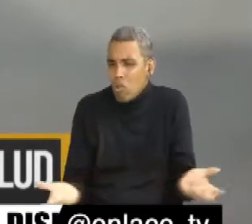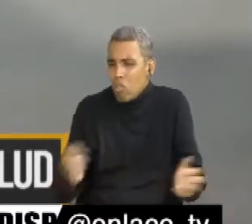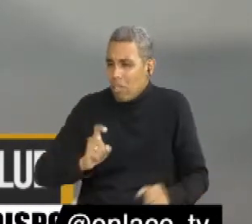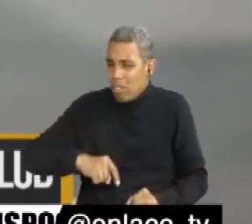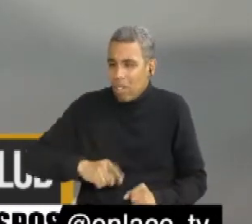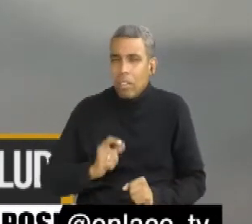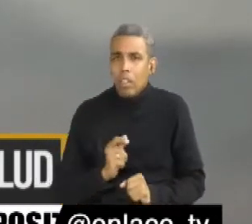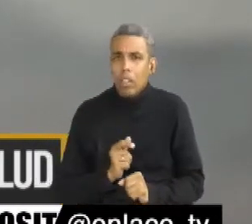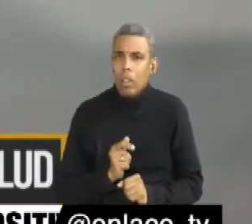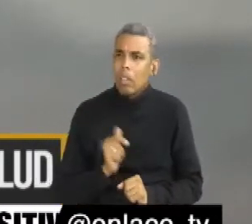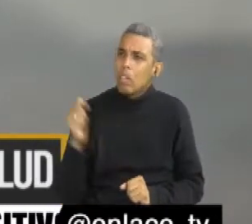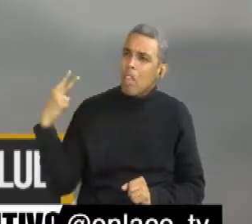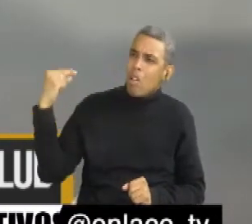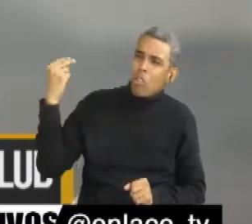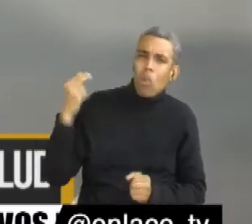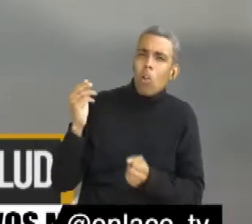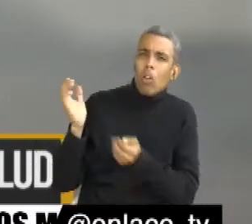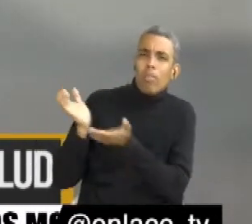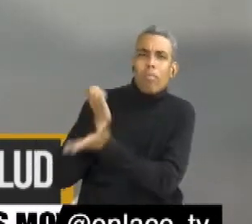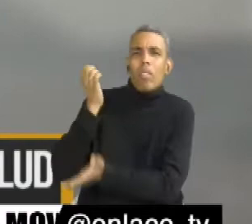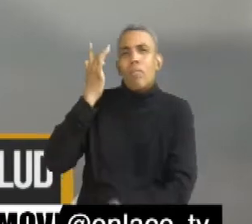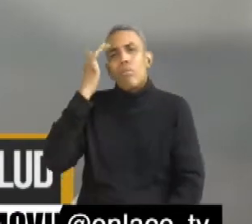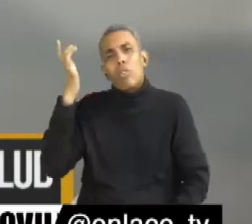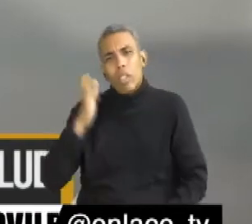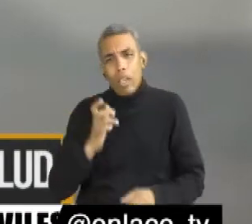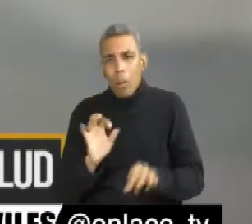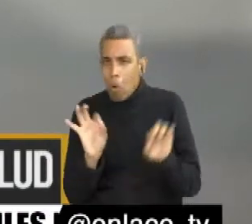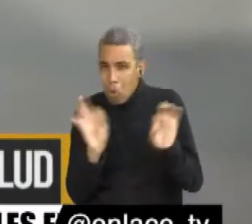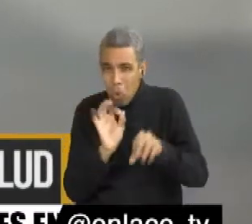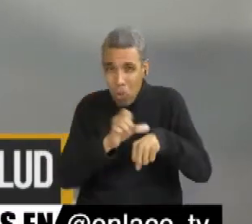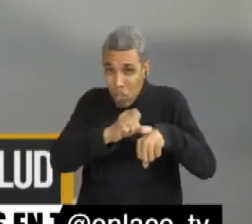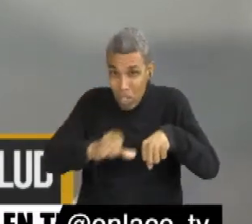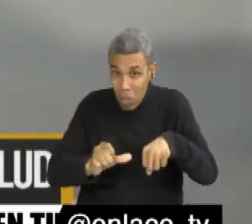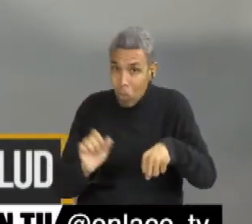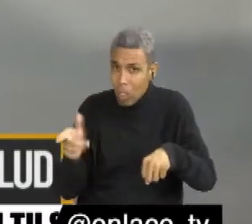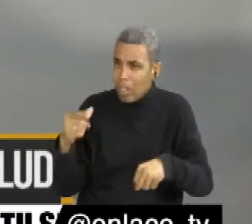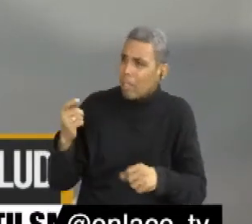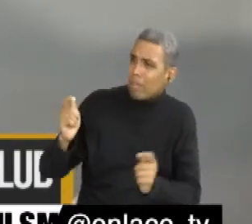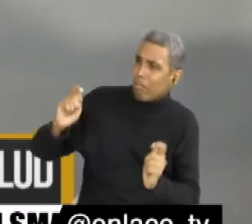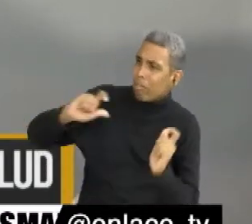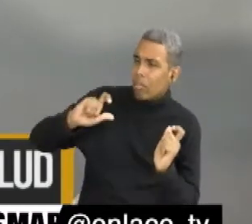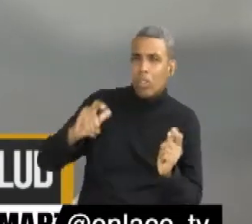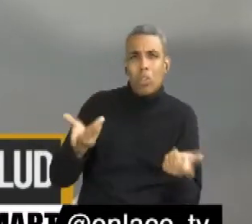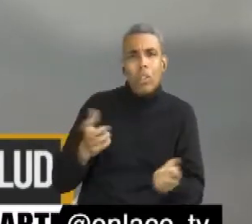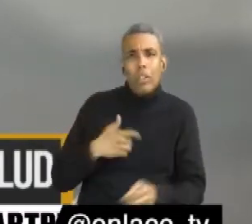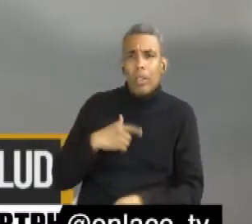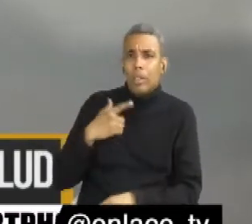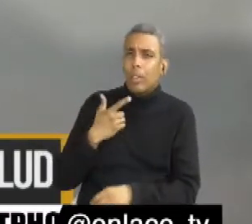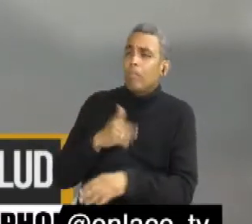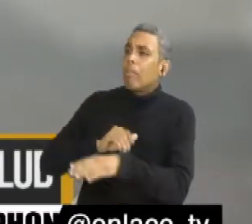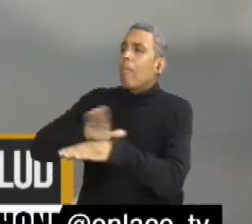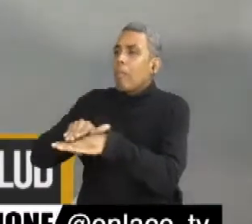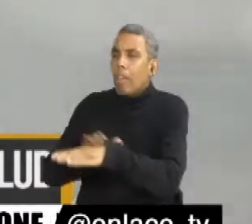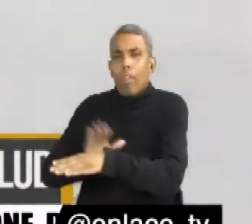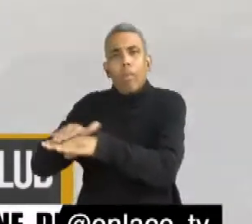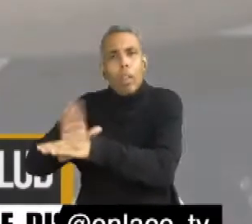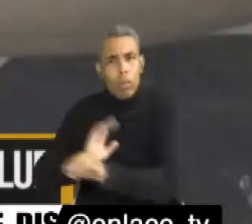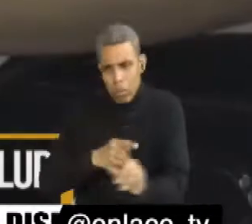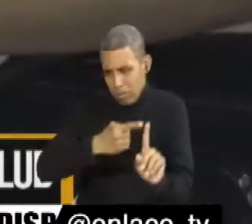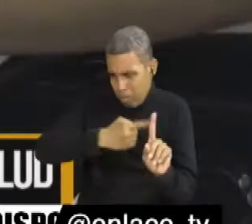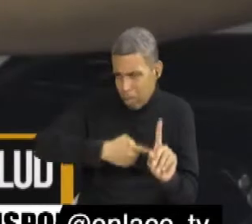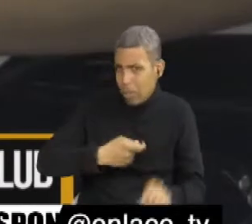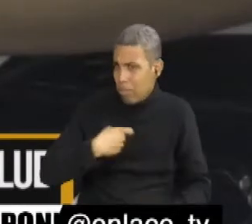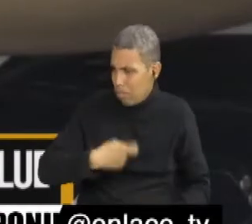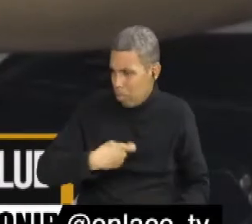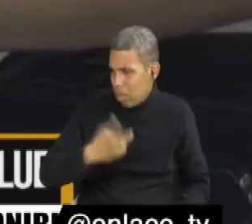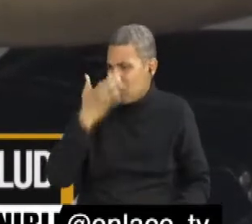alguna cirugía, deben de tener todo eso bajo control. Y uno no debería estar en estas, porque para eso no la paga.